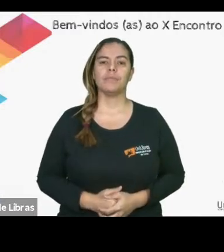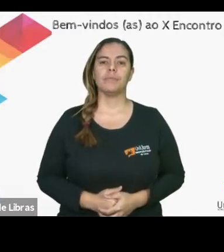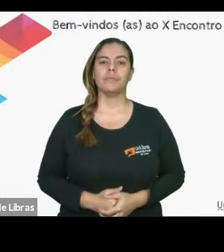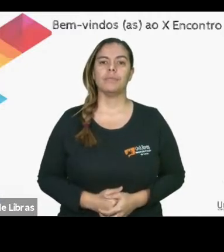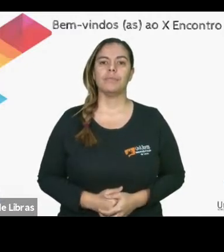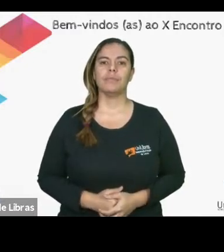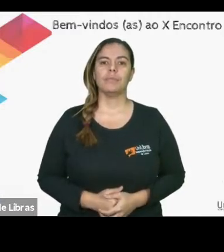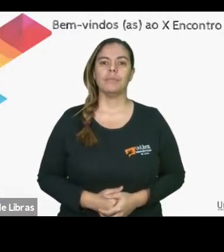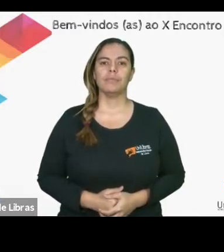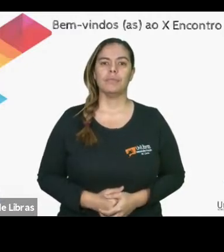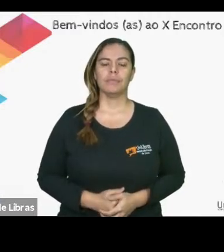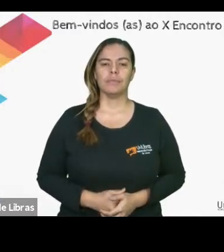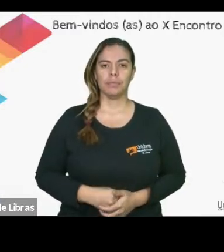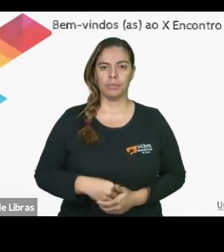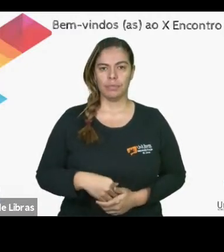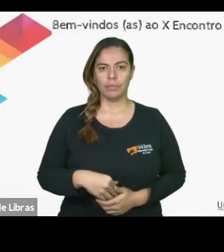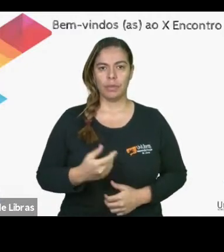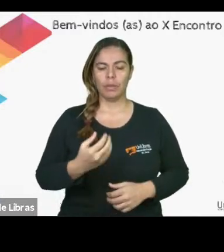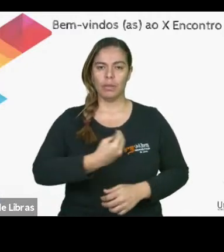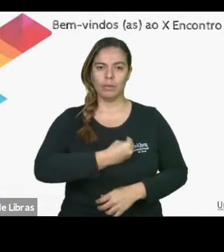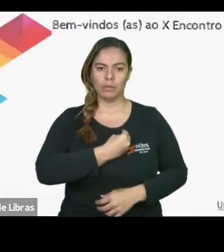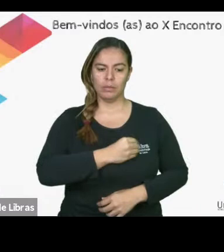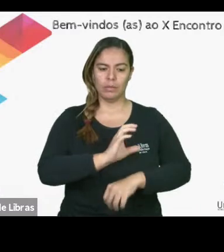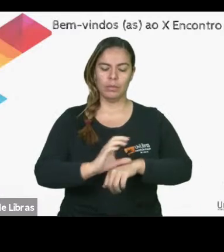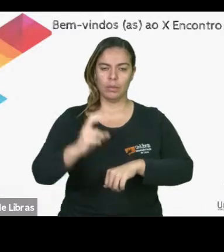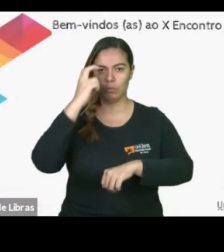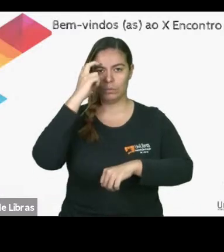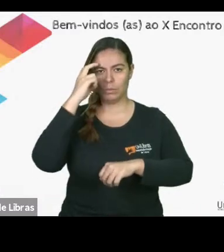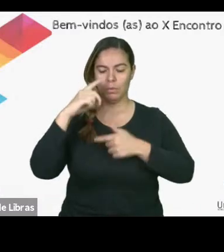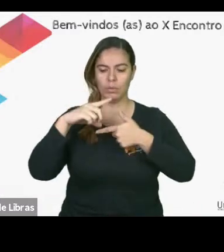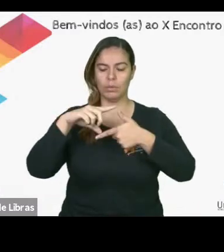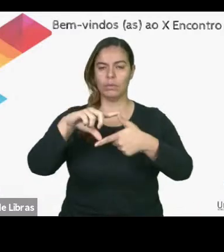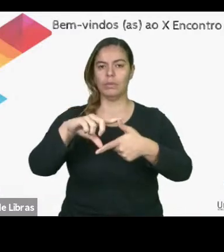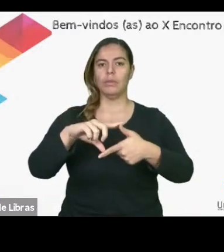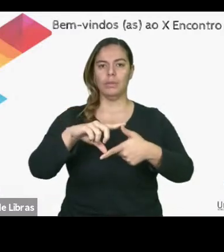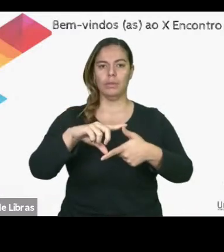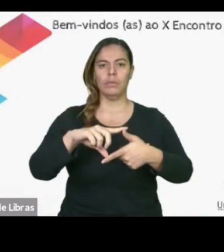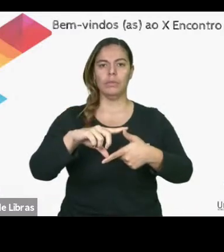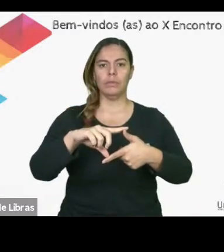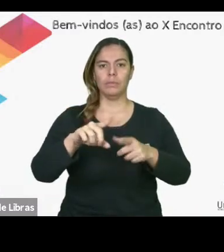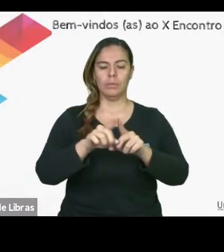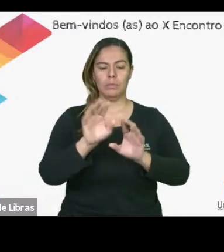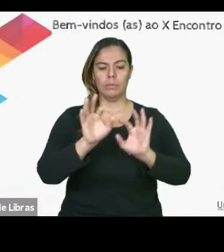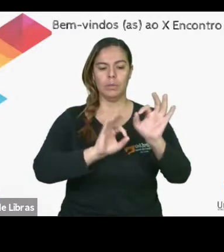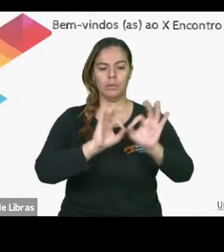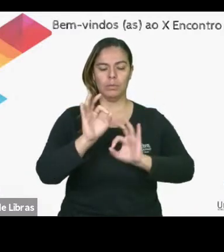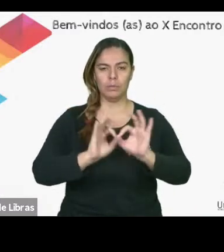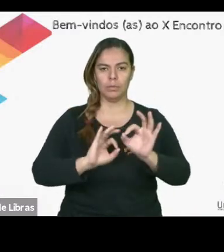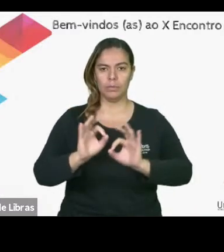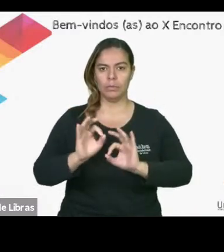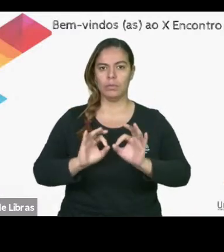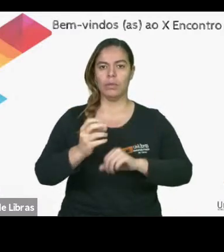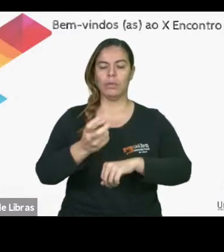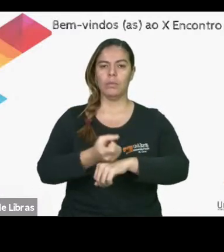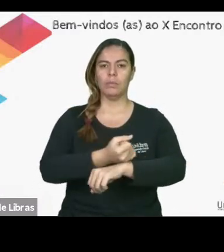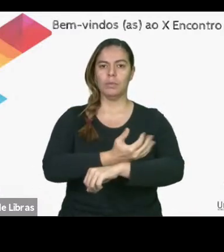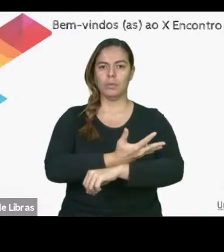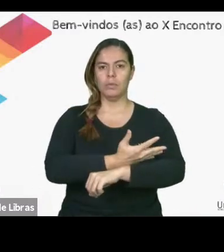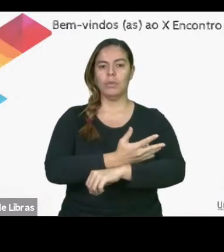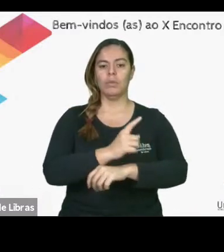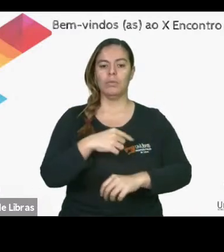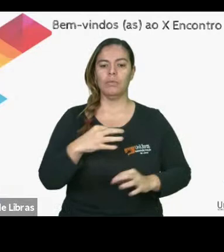de nuestra existencia cultural y de nuestra visión de la configuración ética, emocional de nuestro